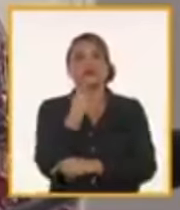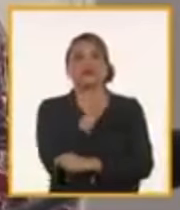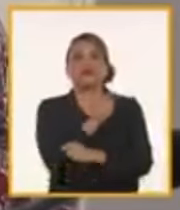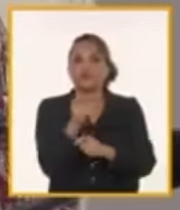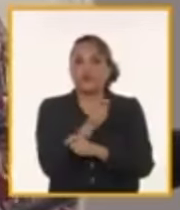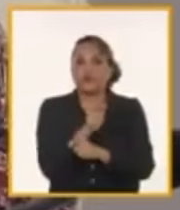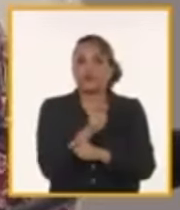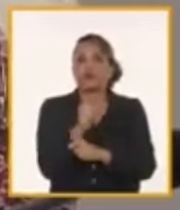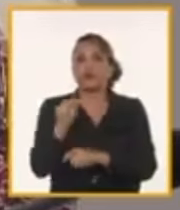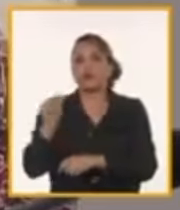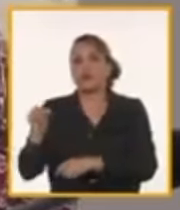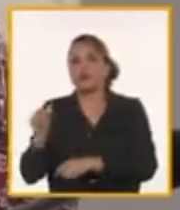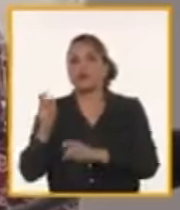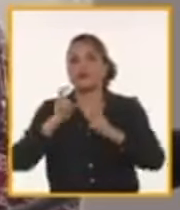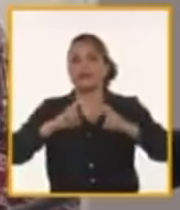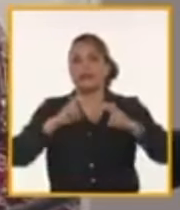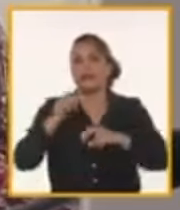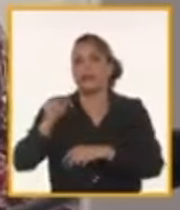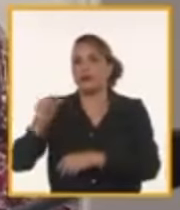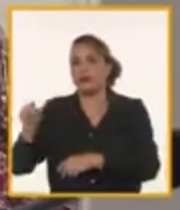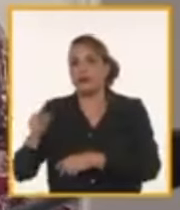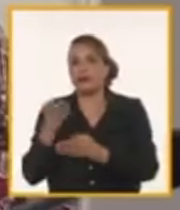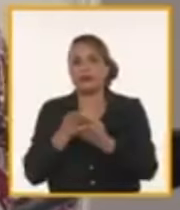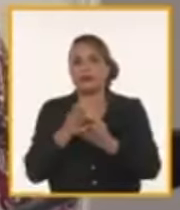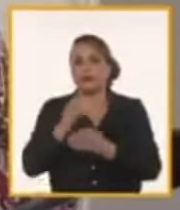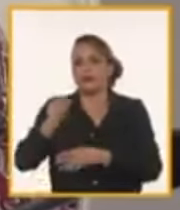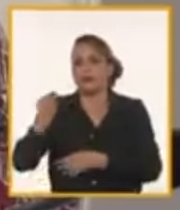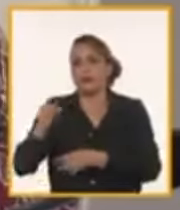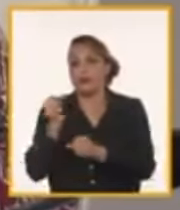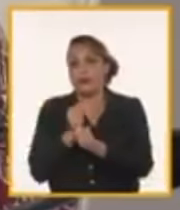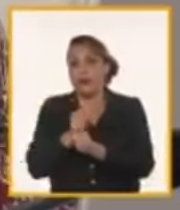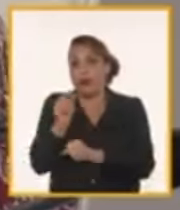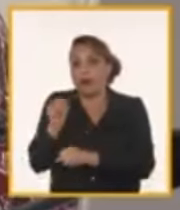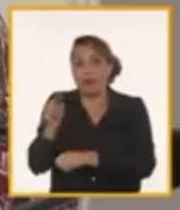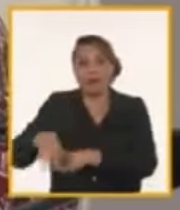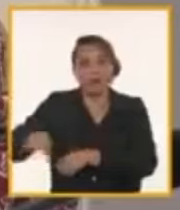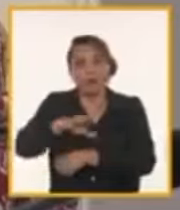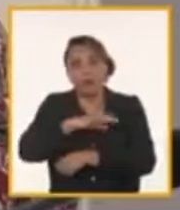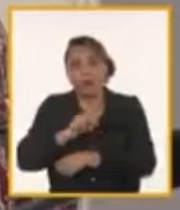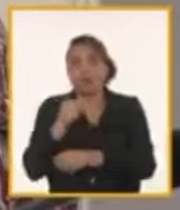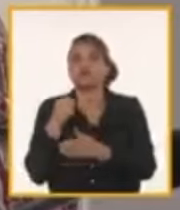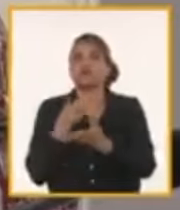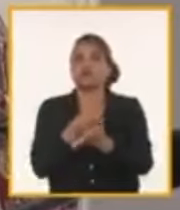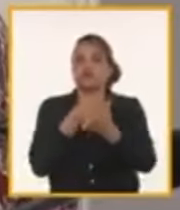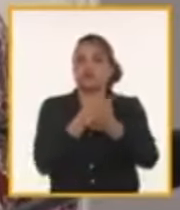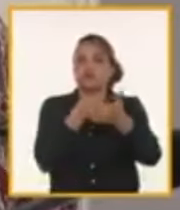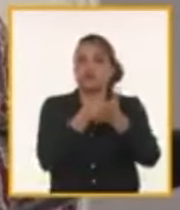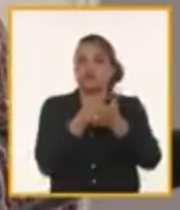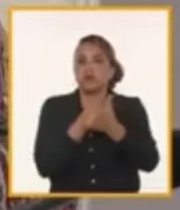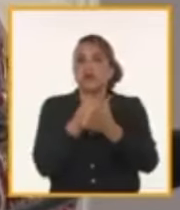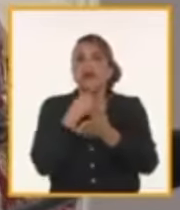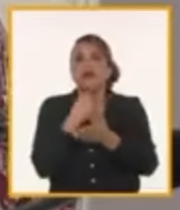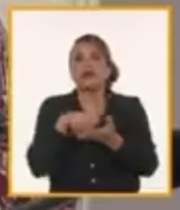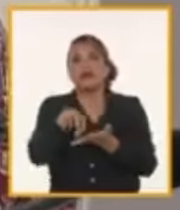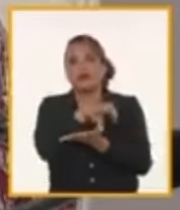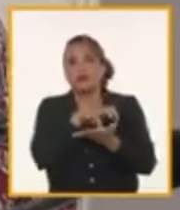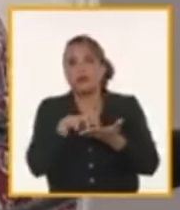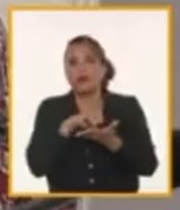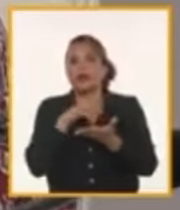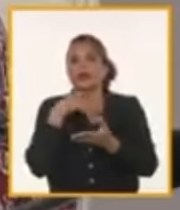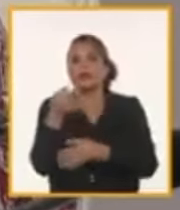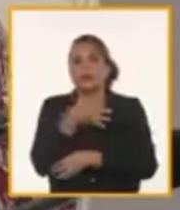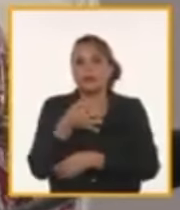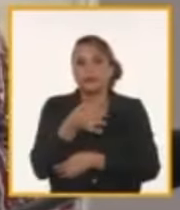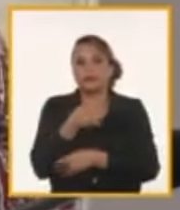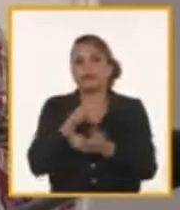investigadores los estudiantes y los trabajadores han estado impulsando eh desde sus territorios desde sus universidades